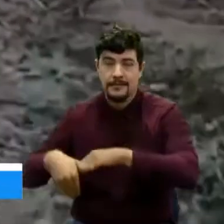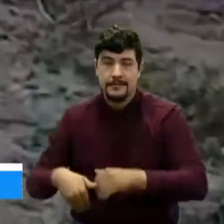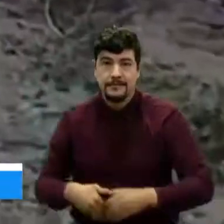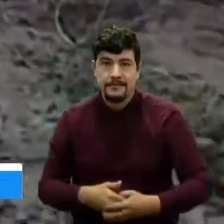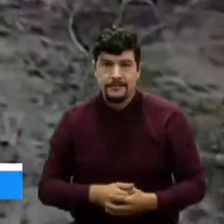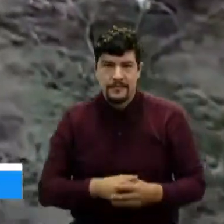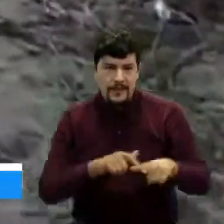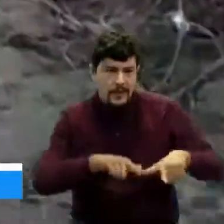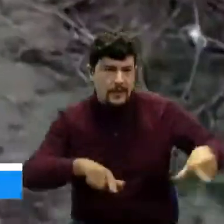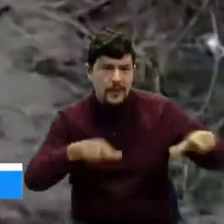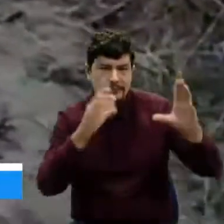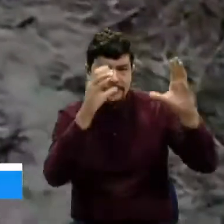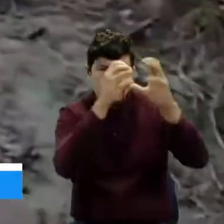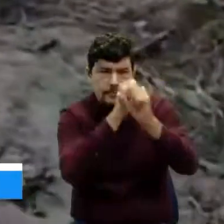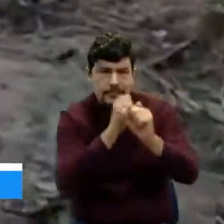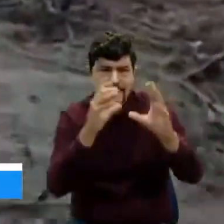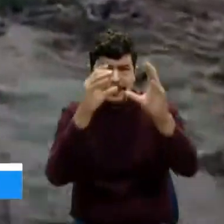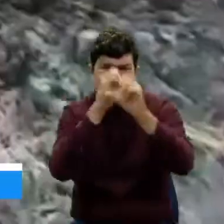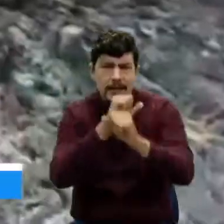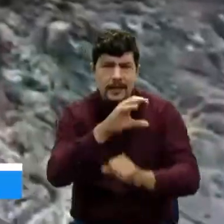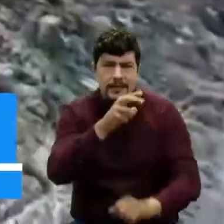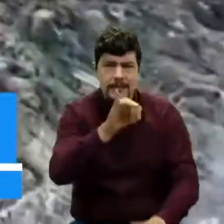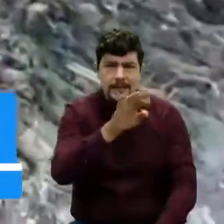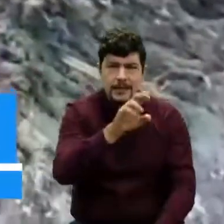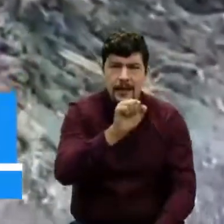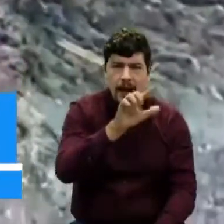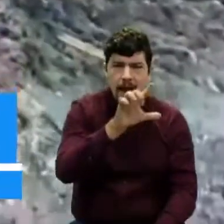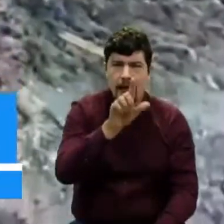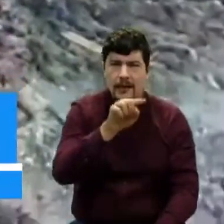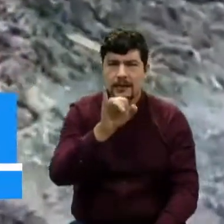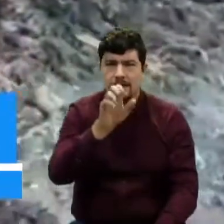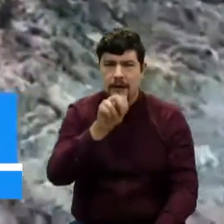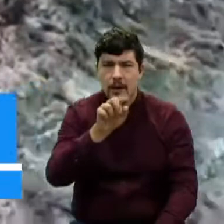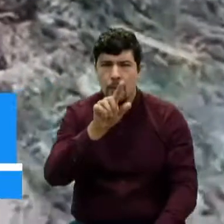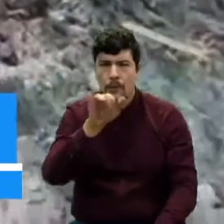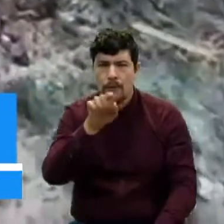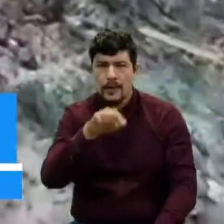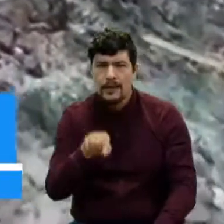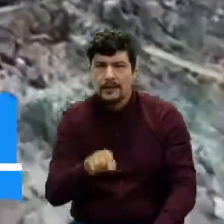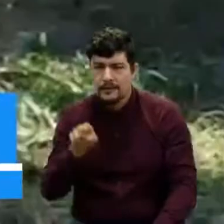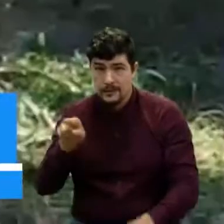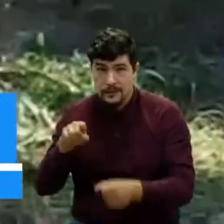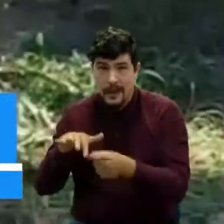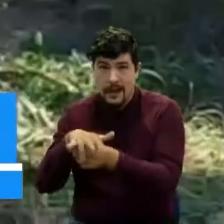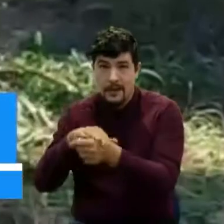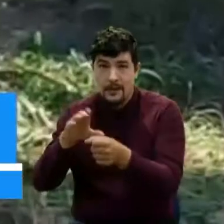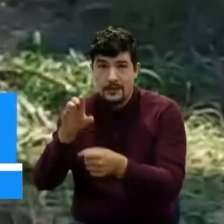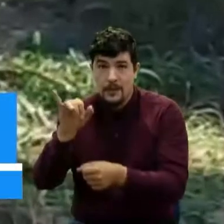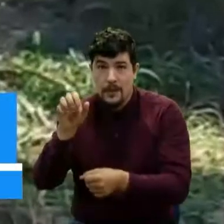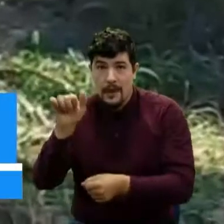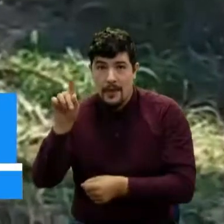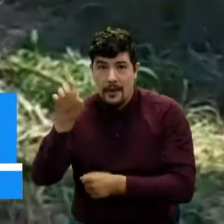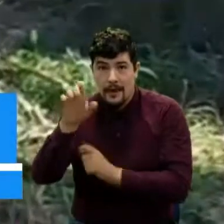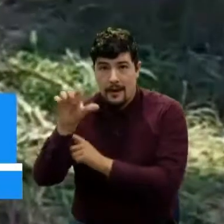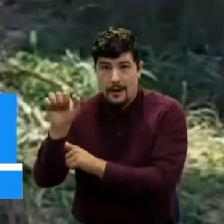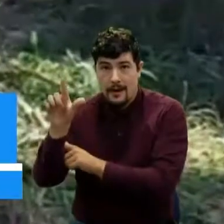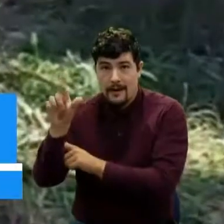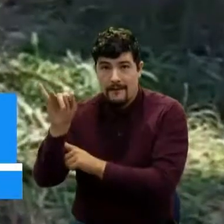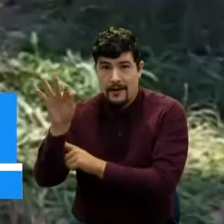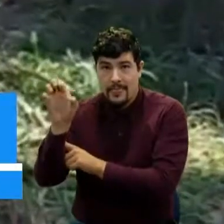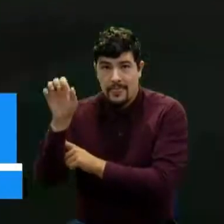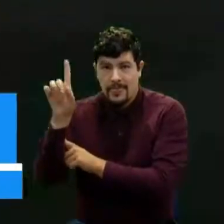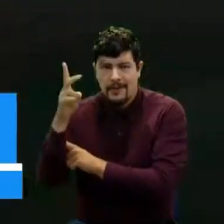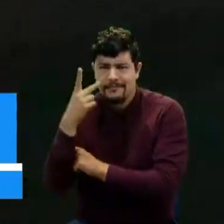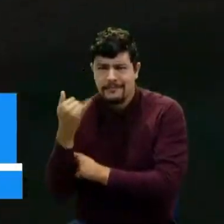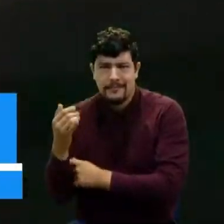oscuridad de varios sectores como el Chircal de San Luis y otras zonas apartadas de la Ciudadela de la Libertad ha llevado a que la delincuencia,